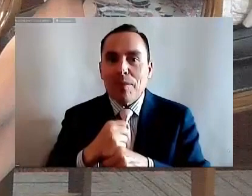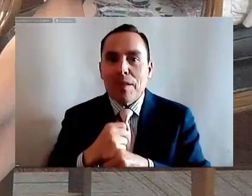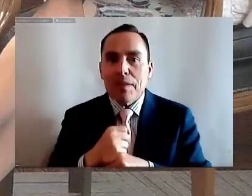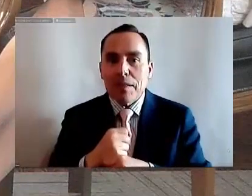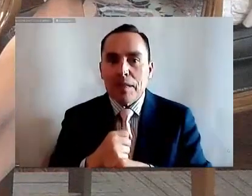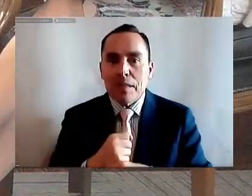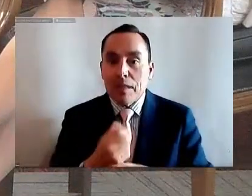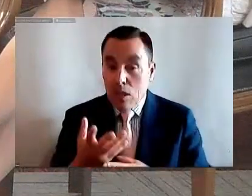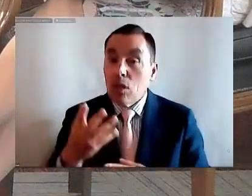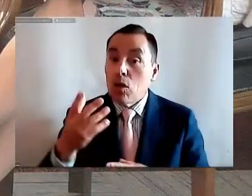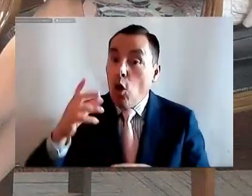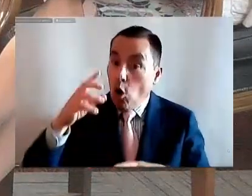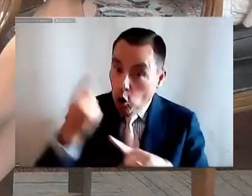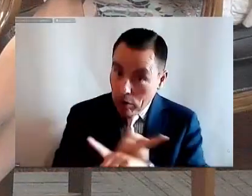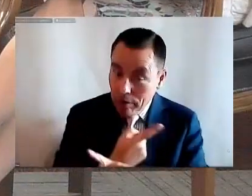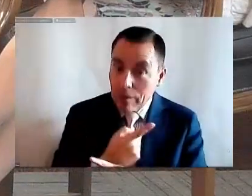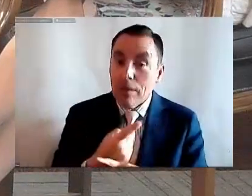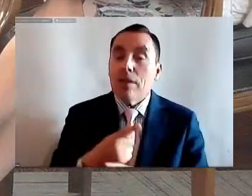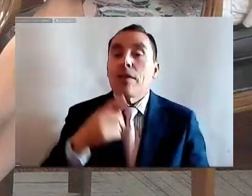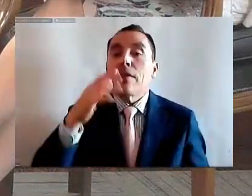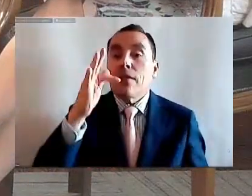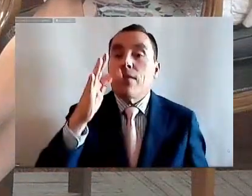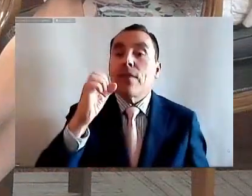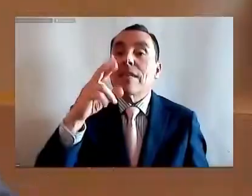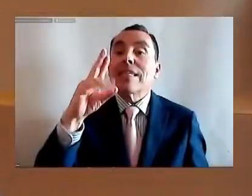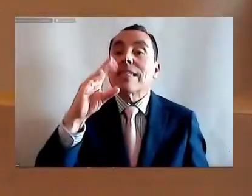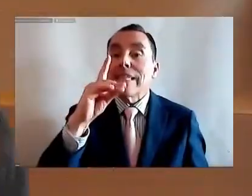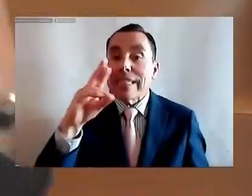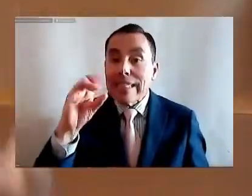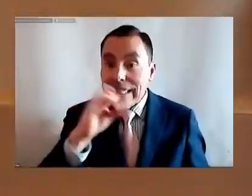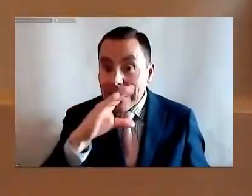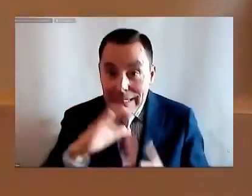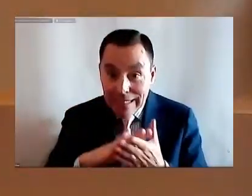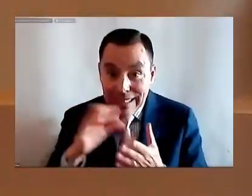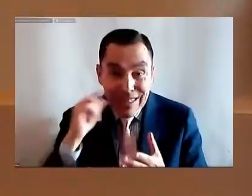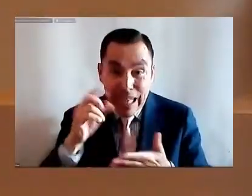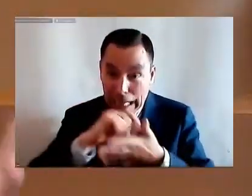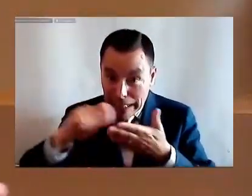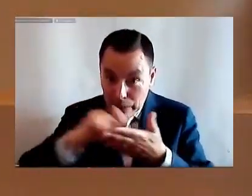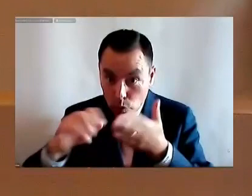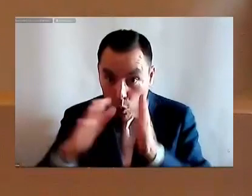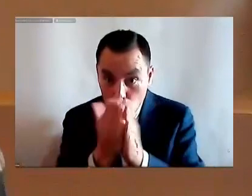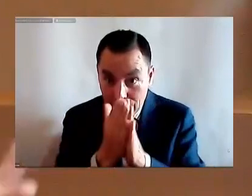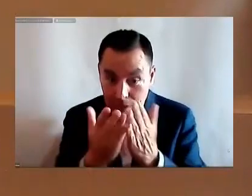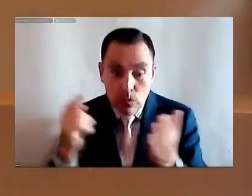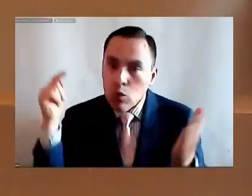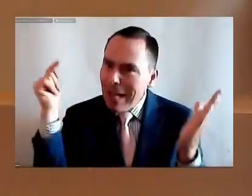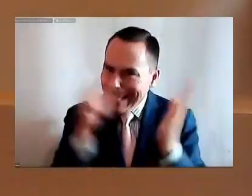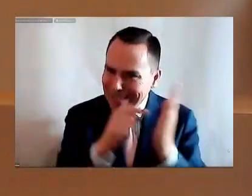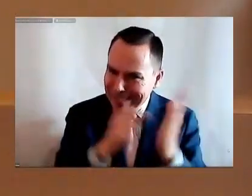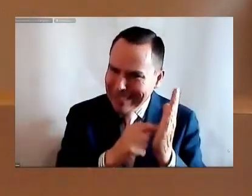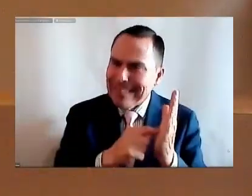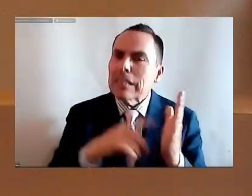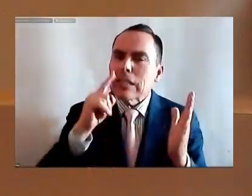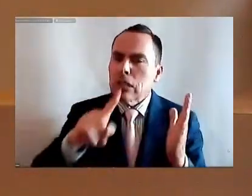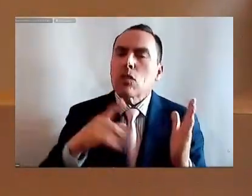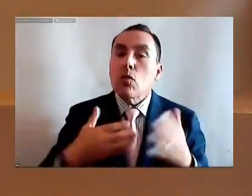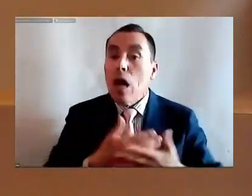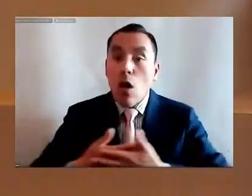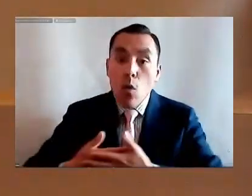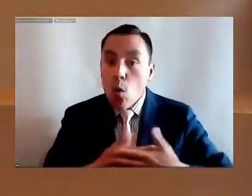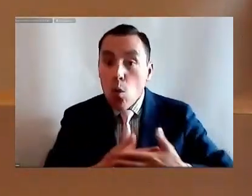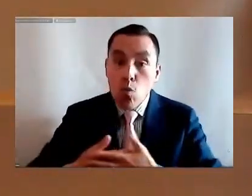remitiéndome a Silvia Federici, ella escribe muy bien cómo se va transformando todo eso. Es necesario que alguien cría a los bebés sin darles